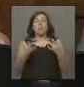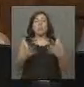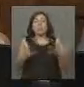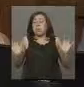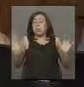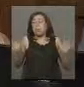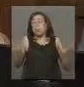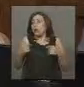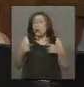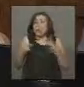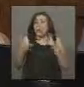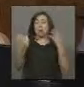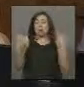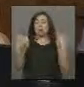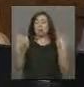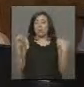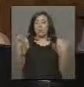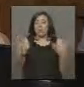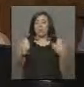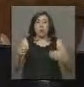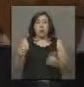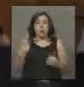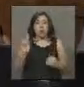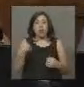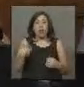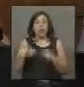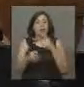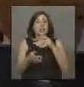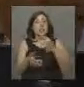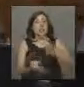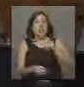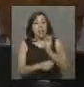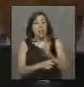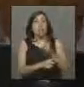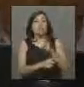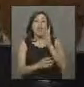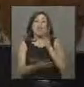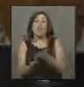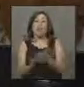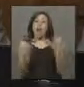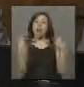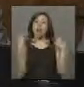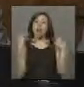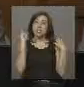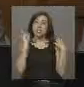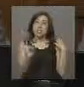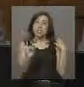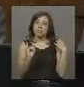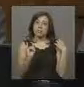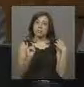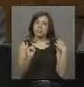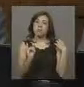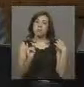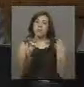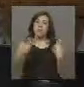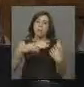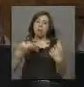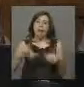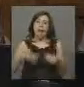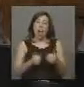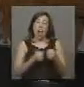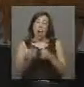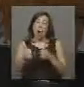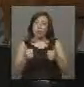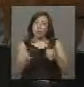de sus vecinos y decir que la delincuencia no es un problema que debe atender el municipio. Ya era hora que las autoridades de